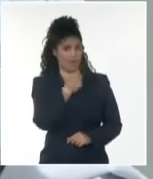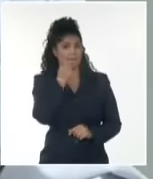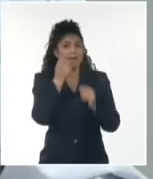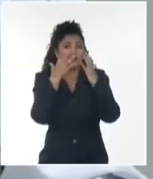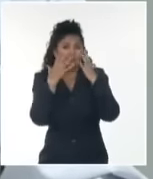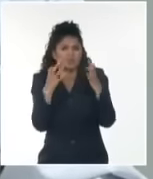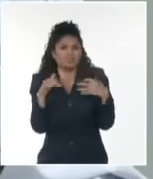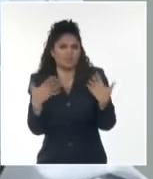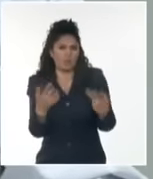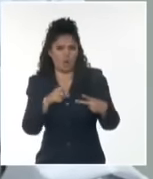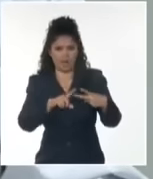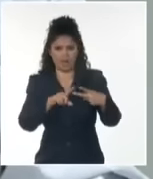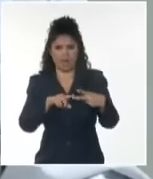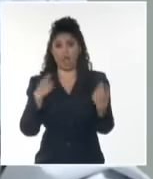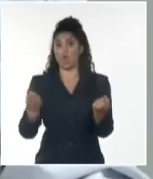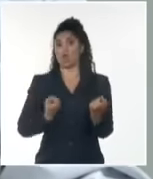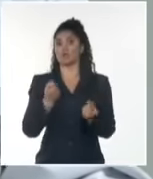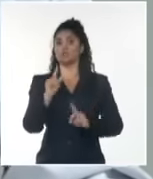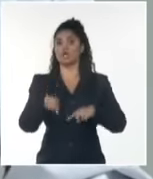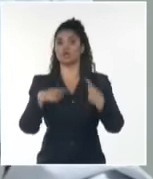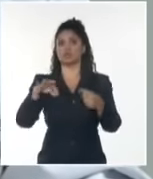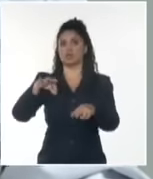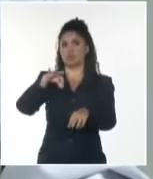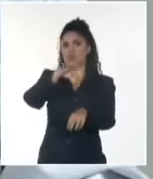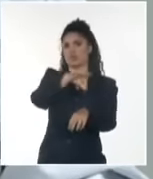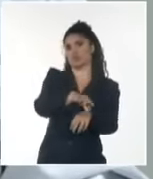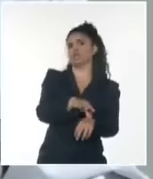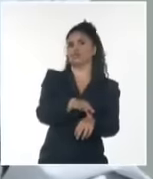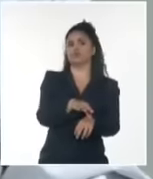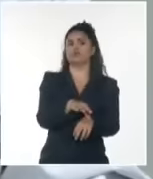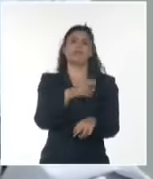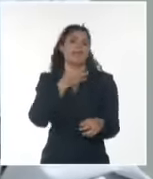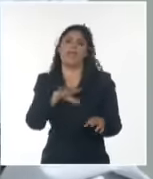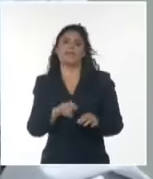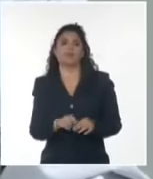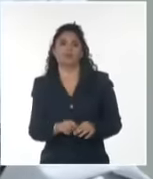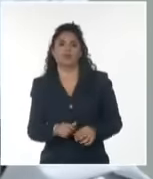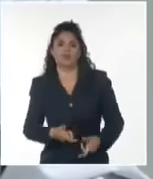mosquito. Que ese combate no puede ser con grandes fumigaciones,